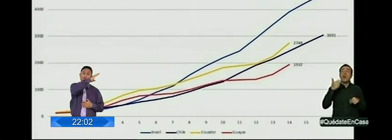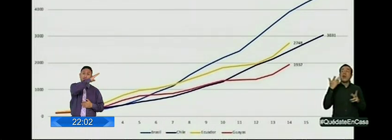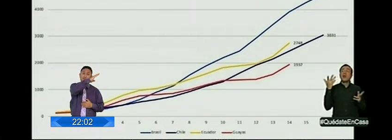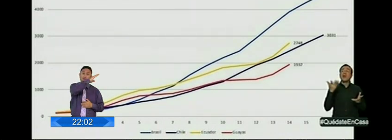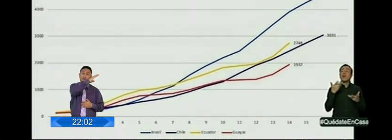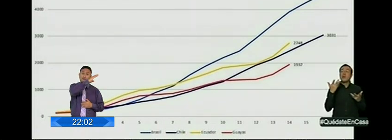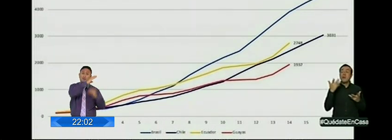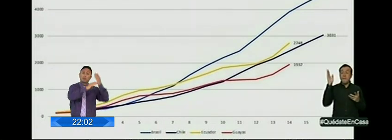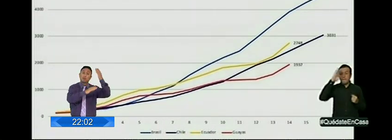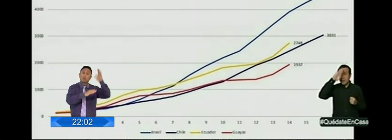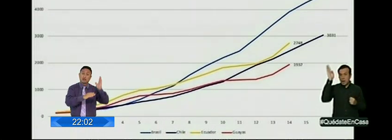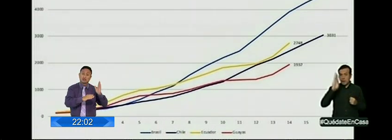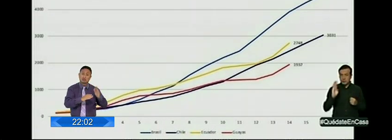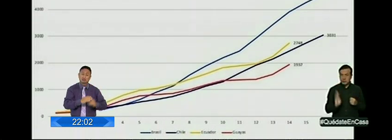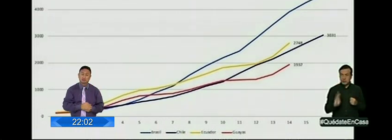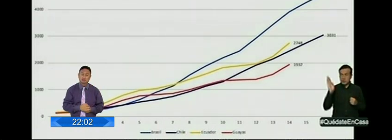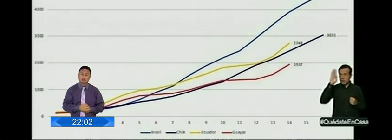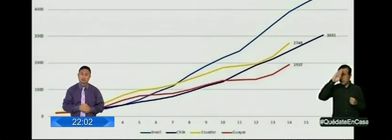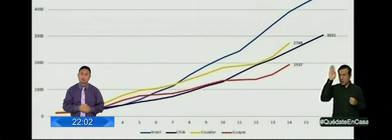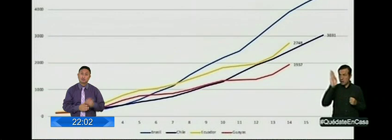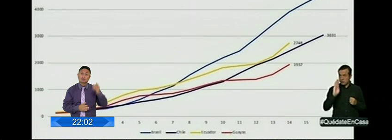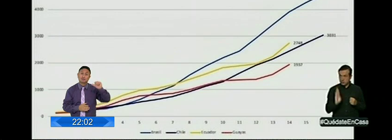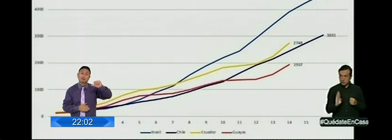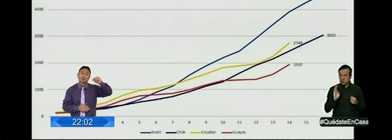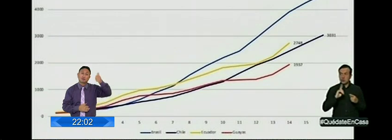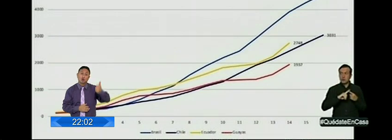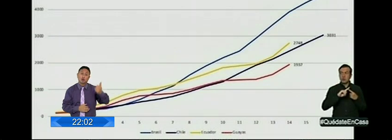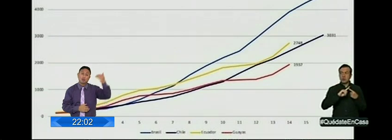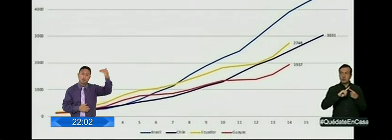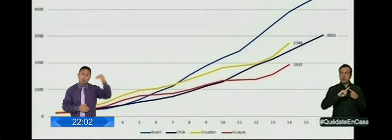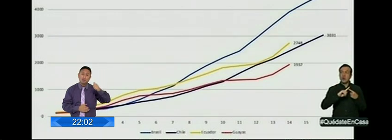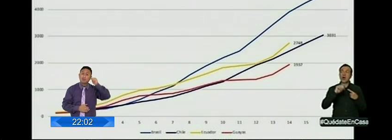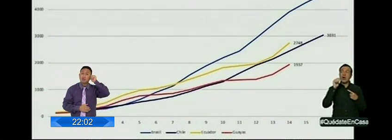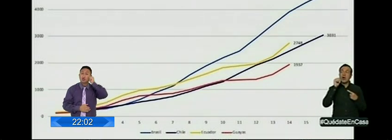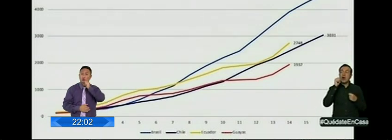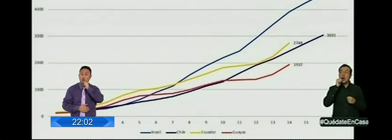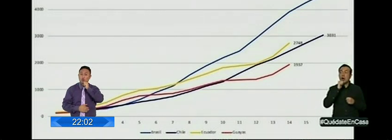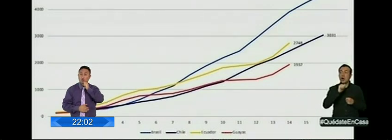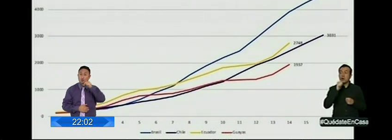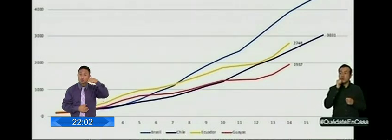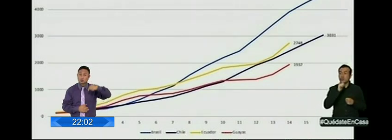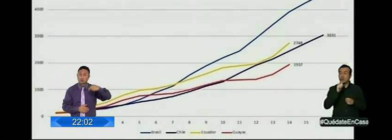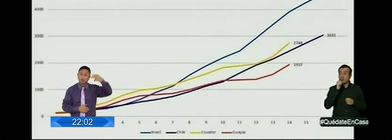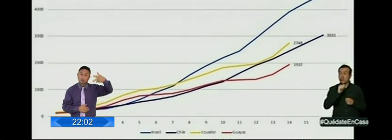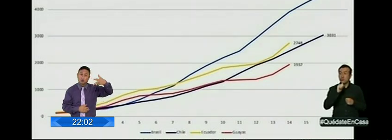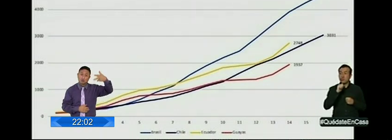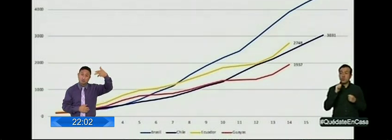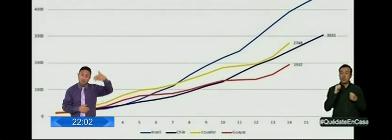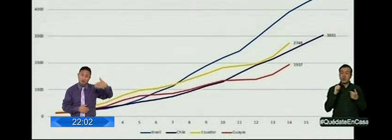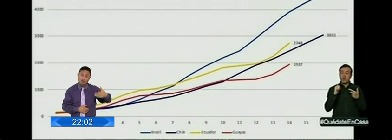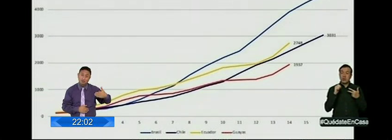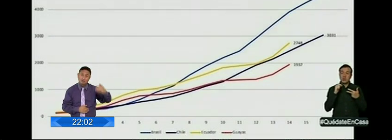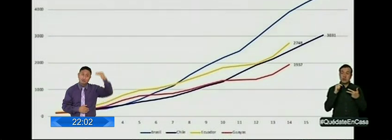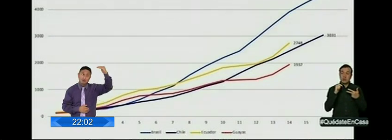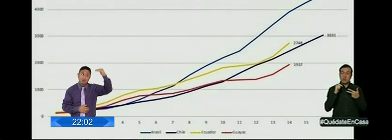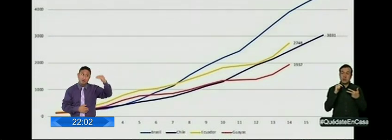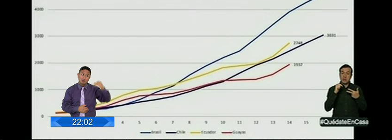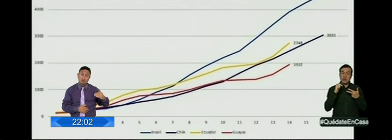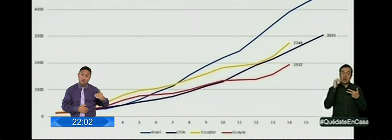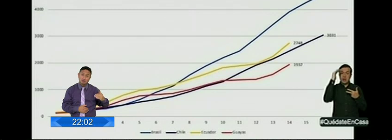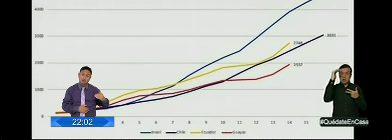al brasil la otra línea azul la tercera yendo de arriba hacia abajo